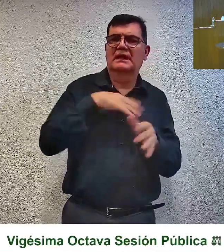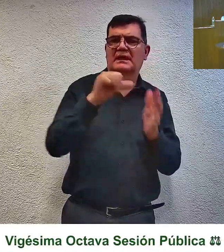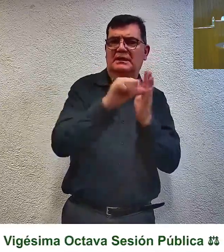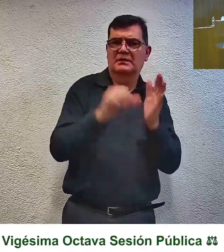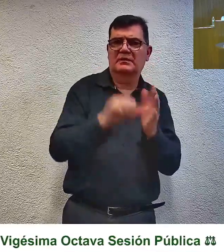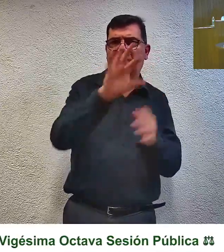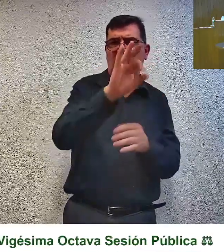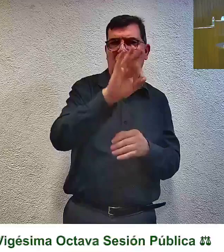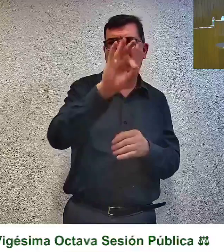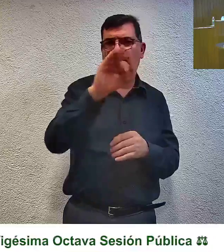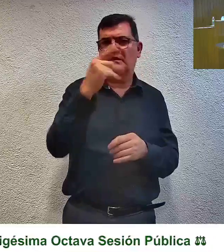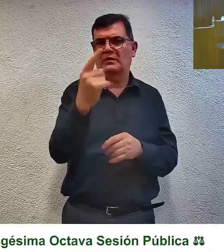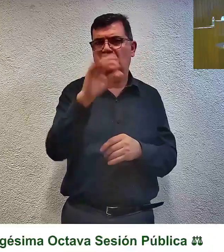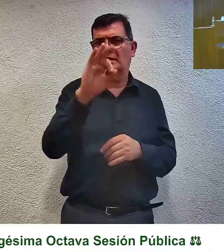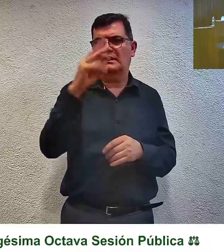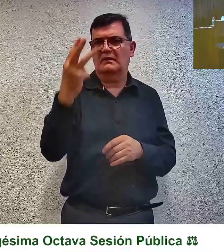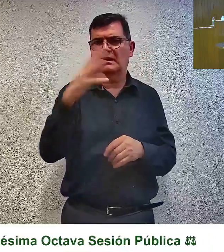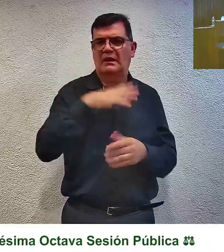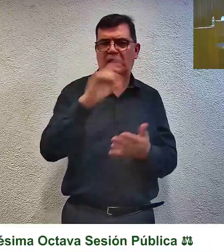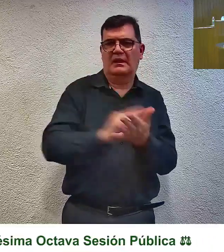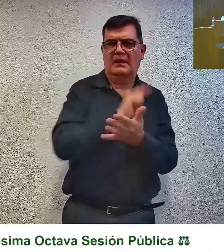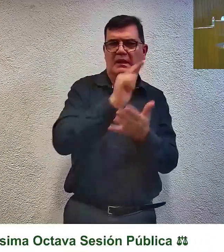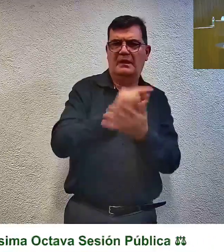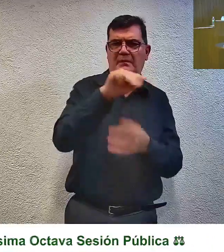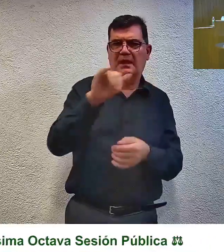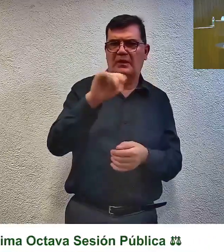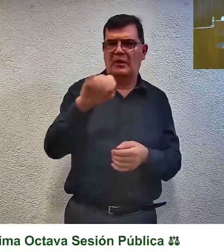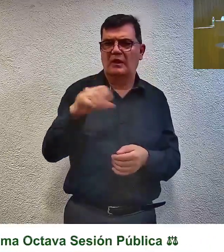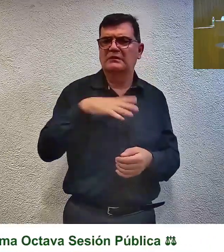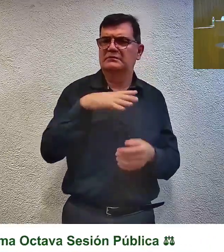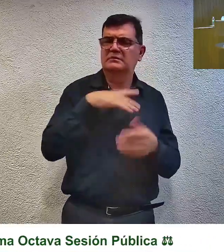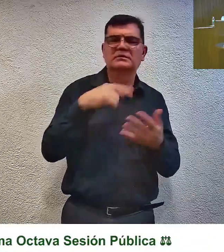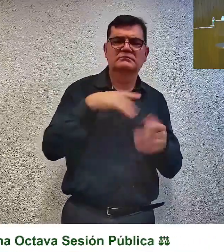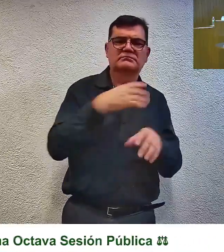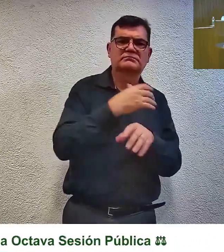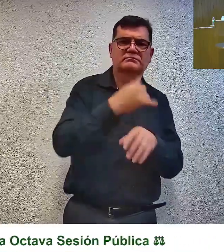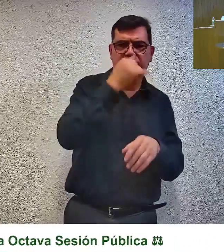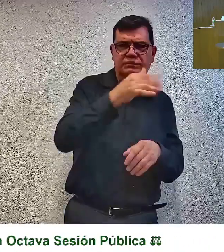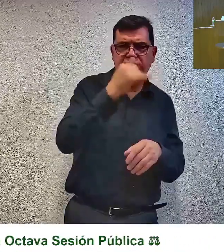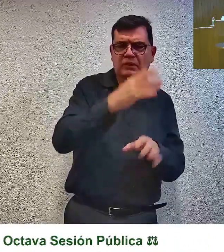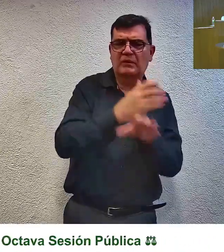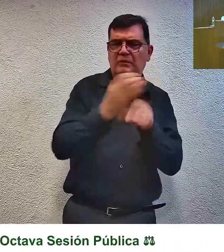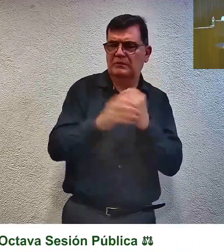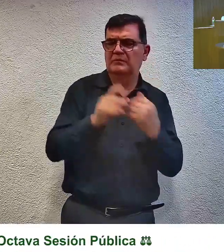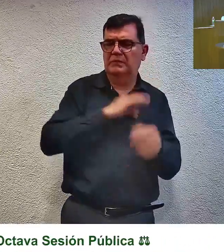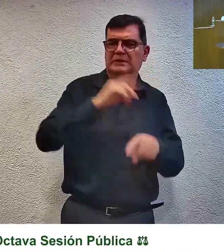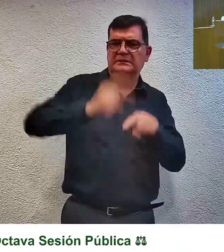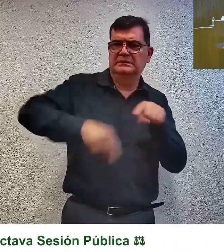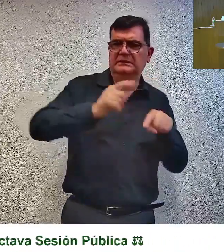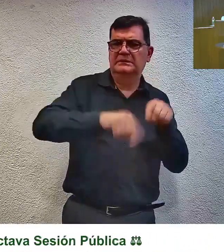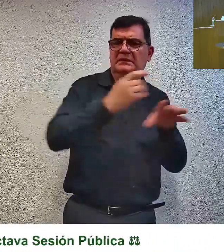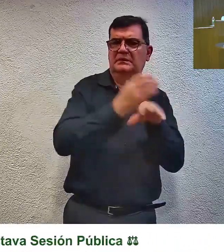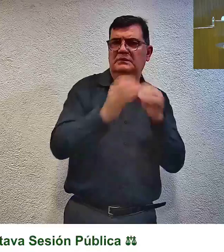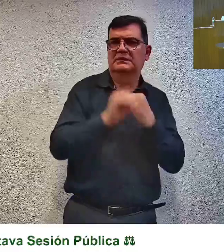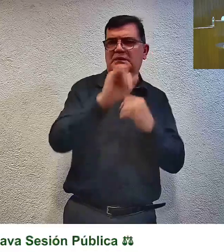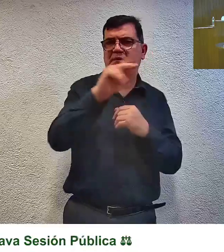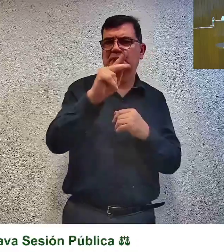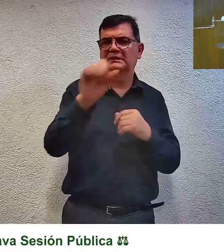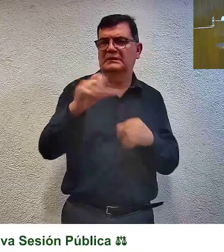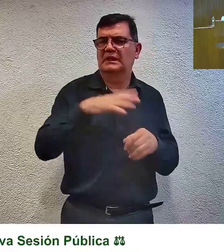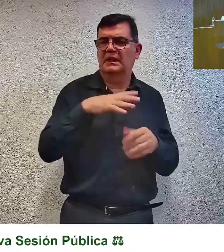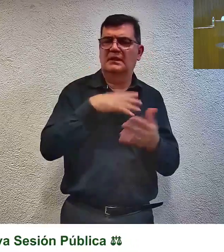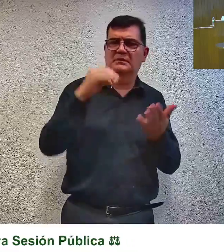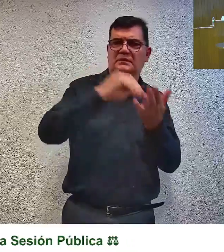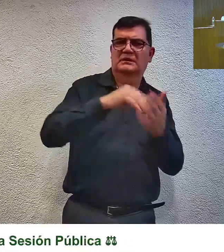40, 41 y 43 de la Ley de Medios, el recurso de apelación es procedente para combatir resoluciones del IEPC dictadas